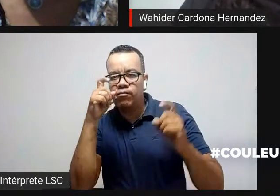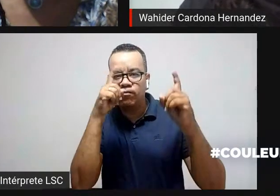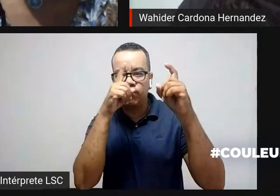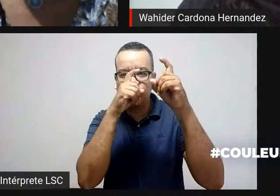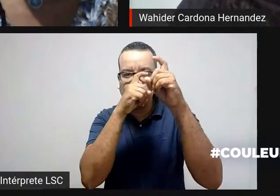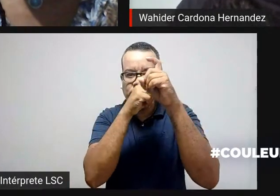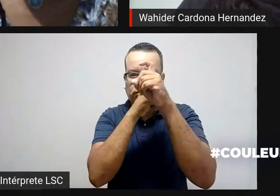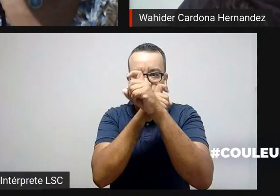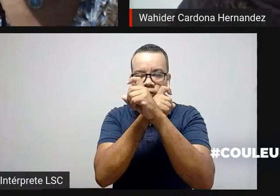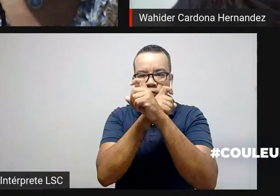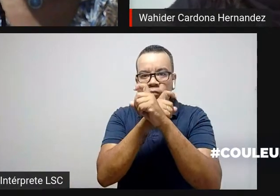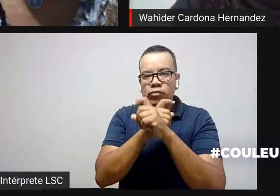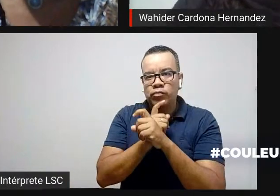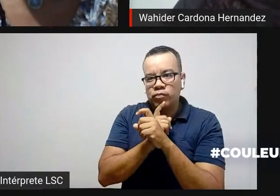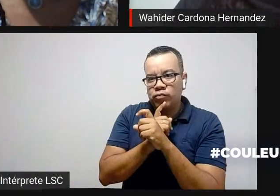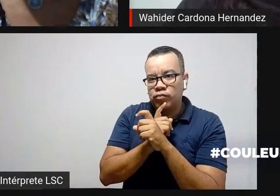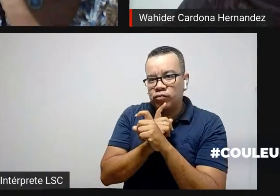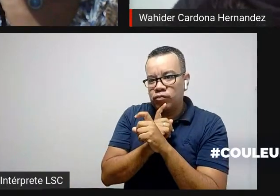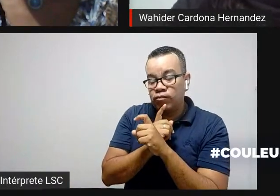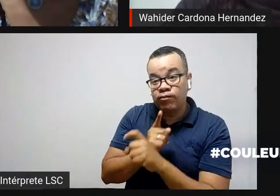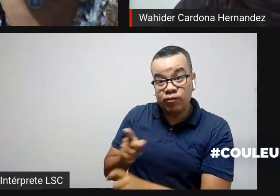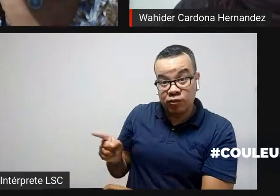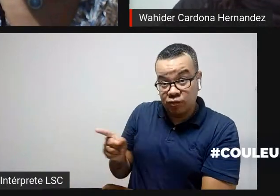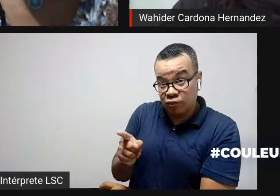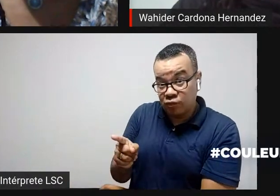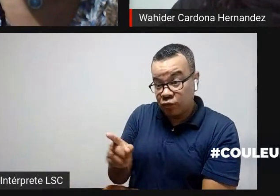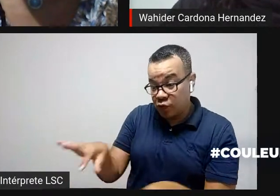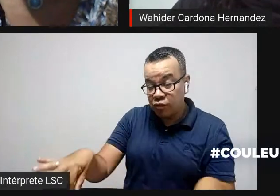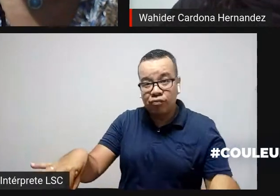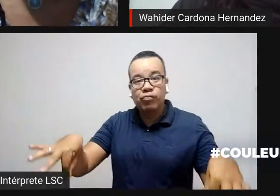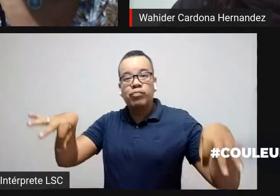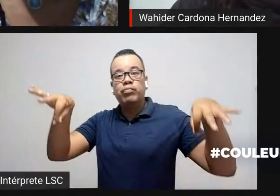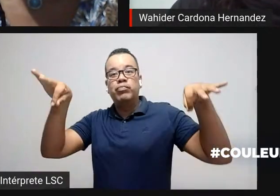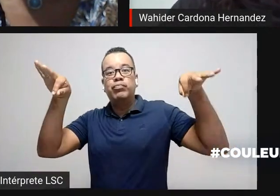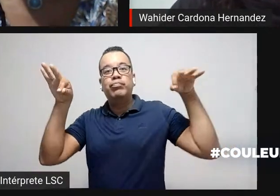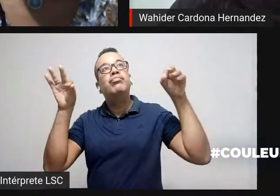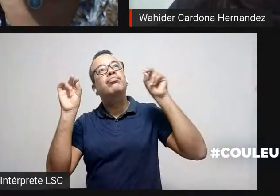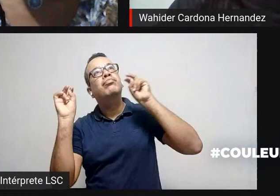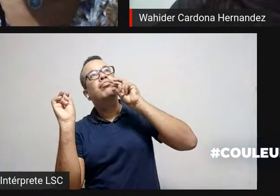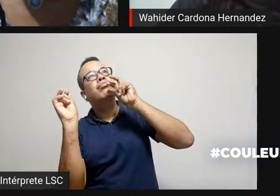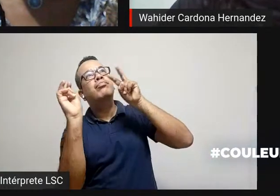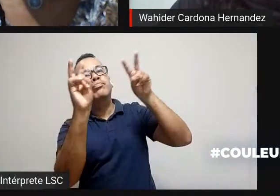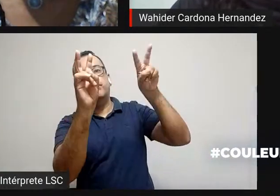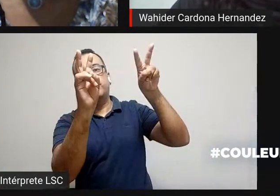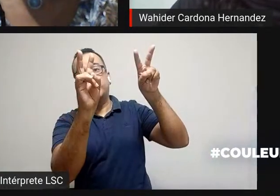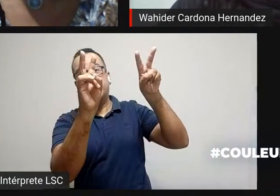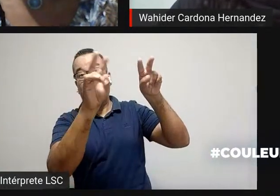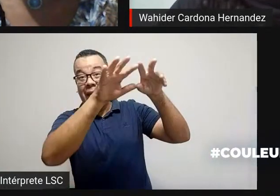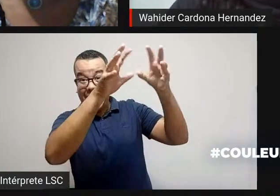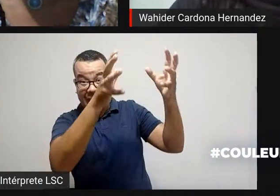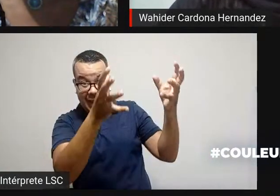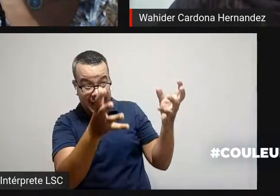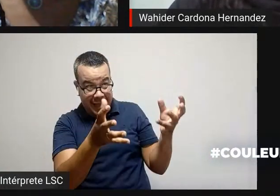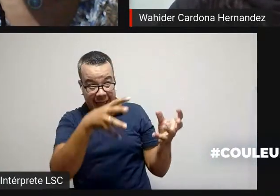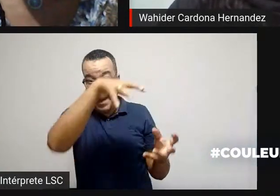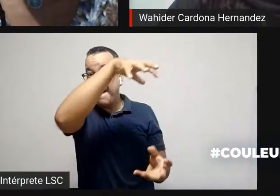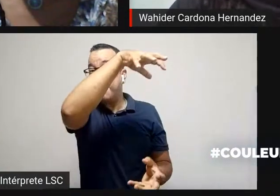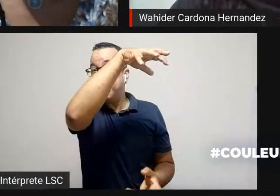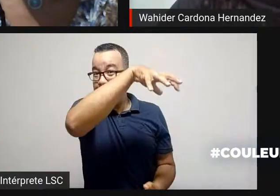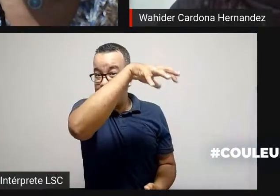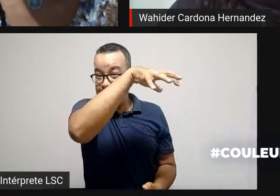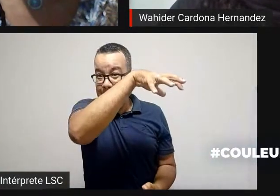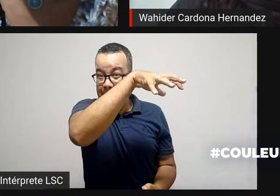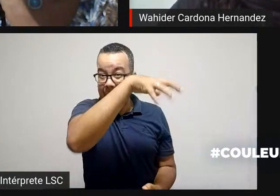Arropada la vi, mirando impávida la Antártida, el frío sol que nunca llega, la soledad de las